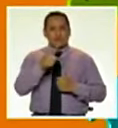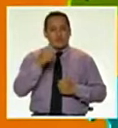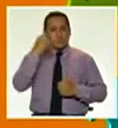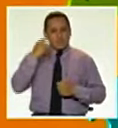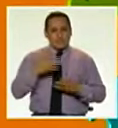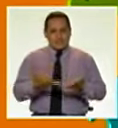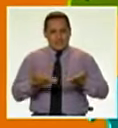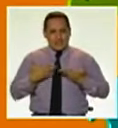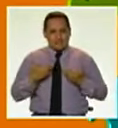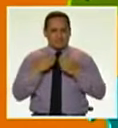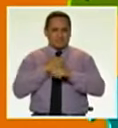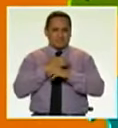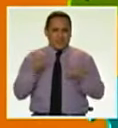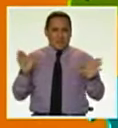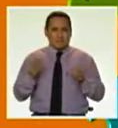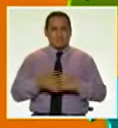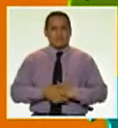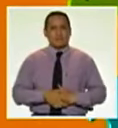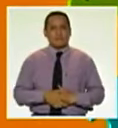todas las barreras posibles.